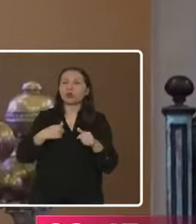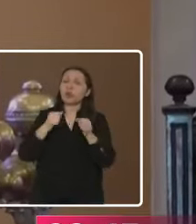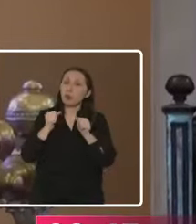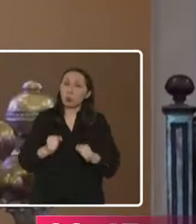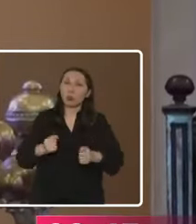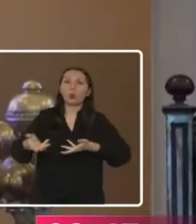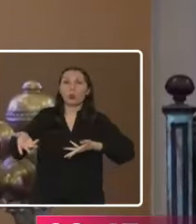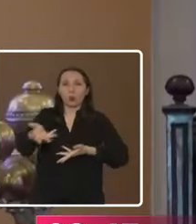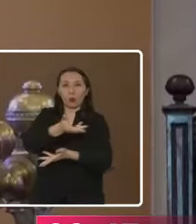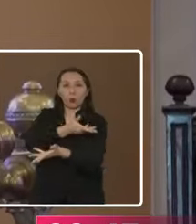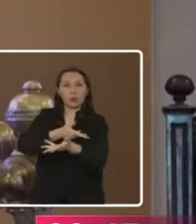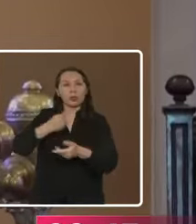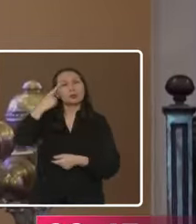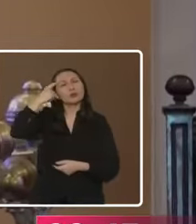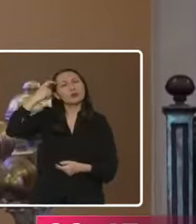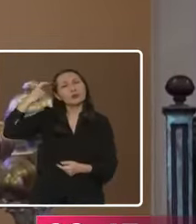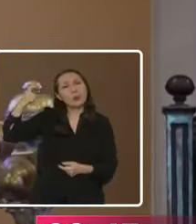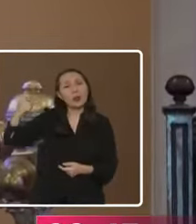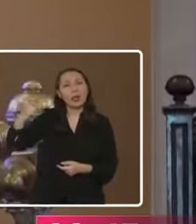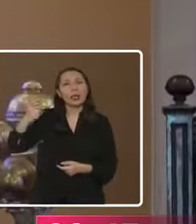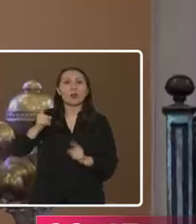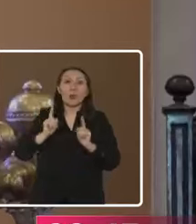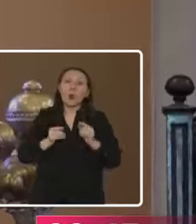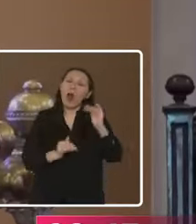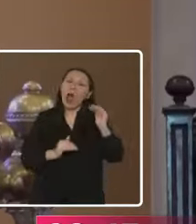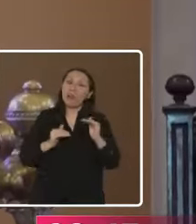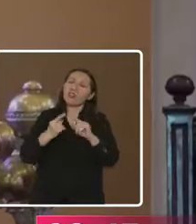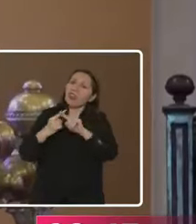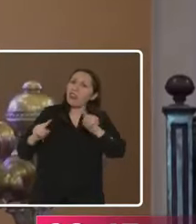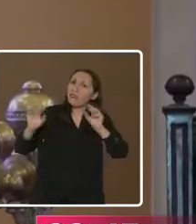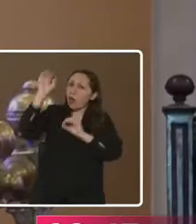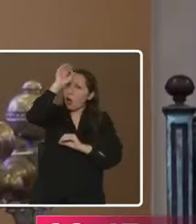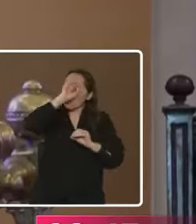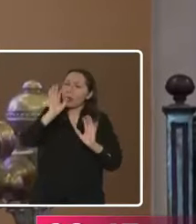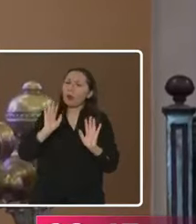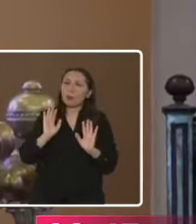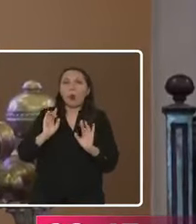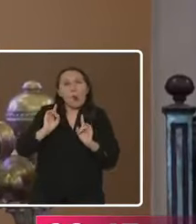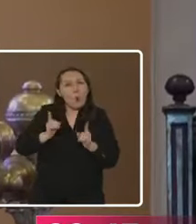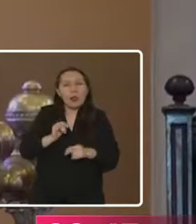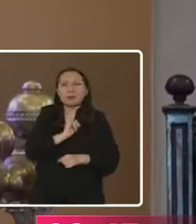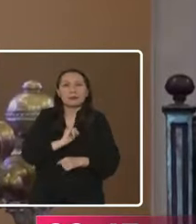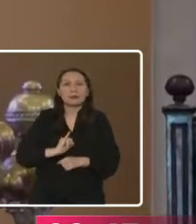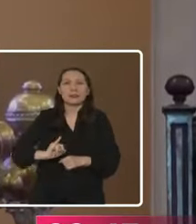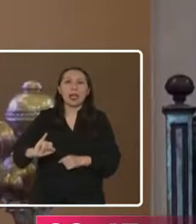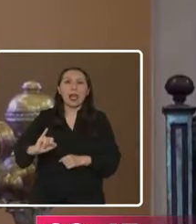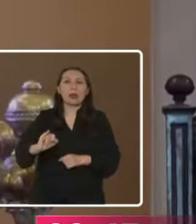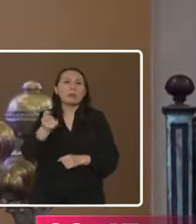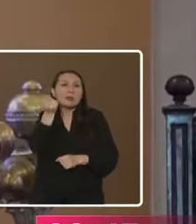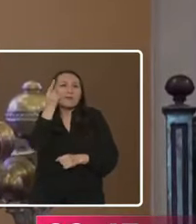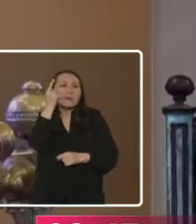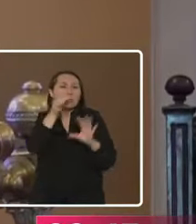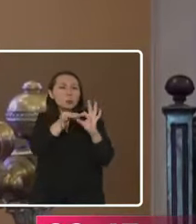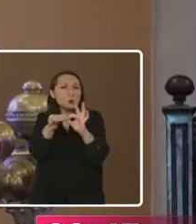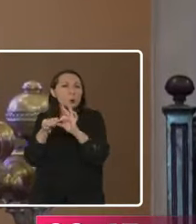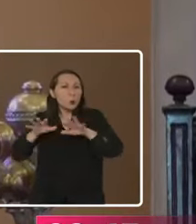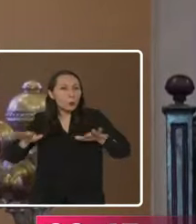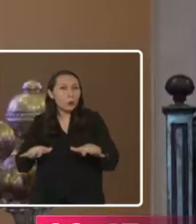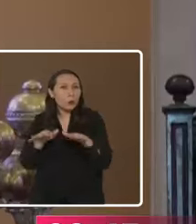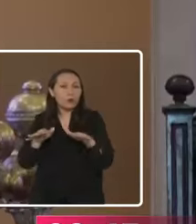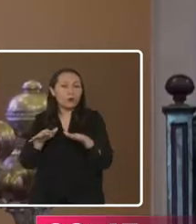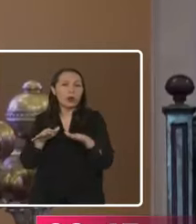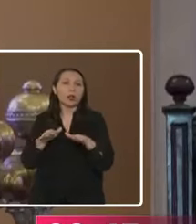pude compartir, soñar, aún a veces discrepar, pero al final siempre en la lógica de aunar